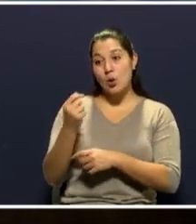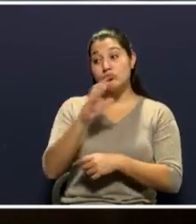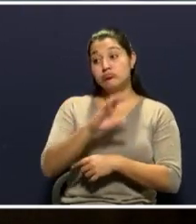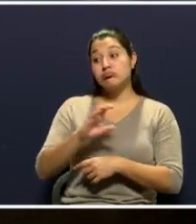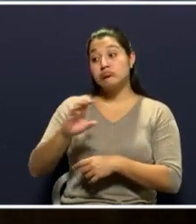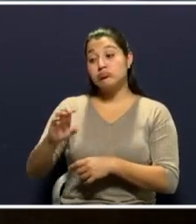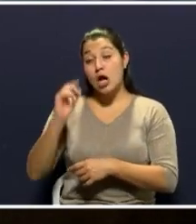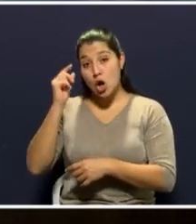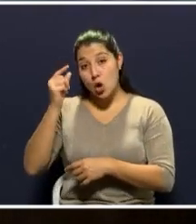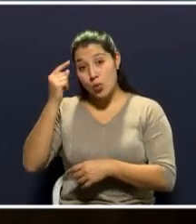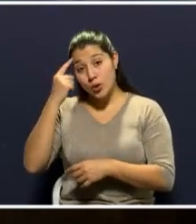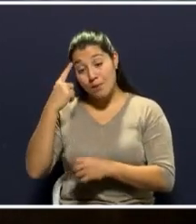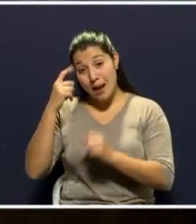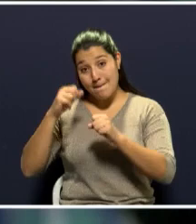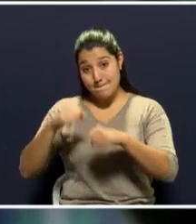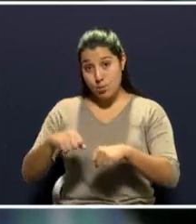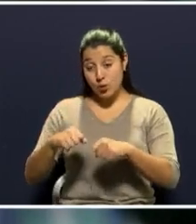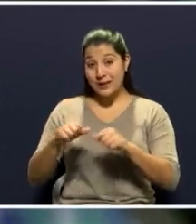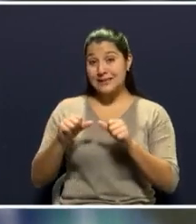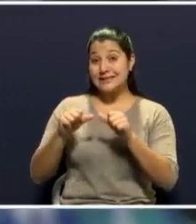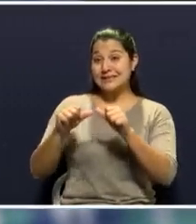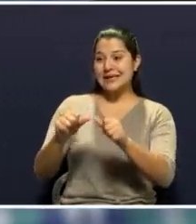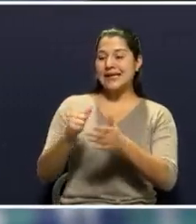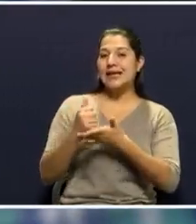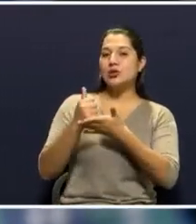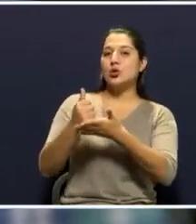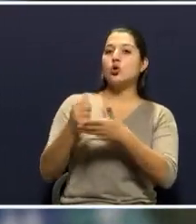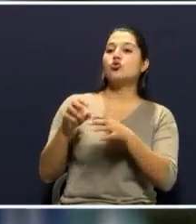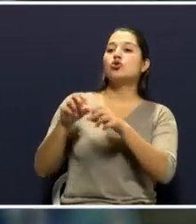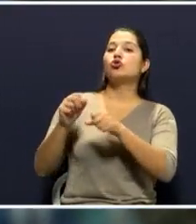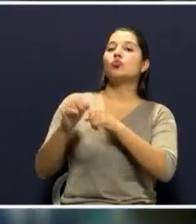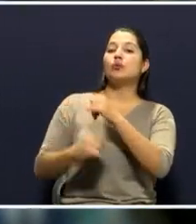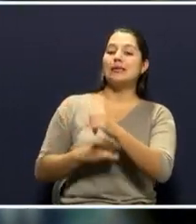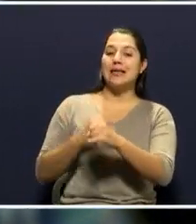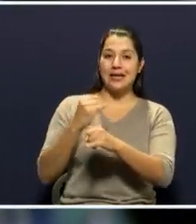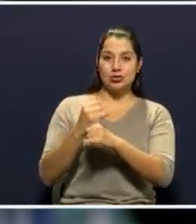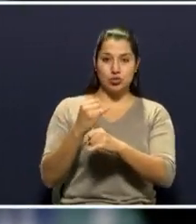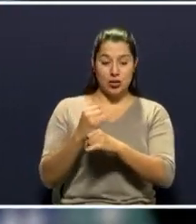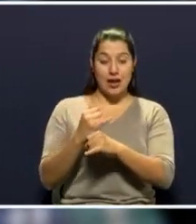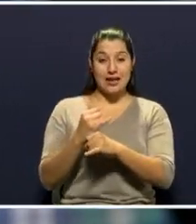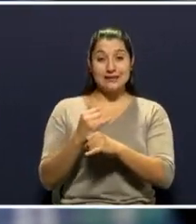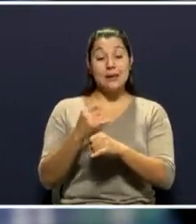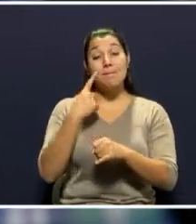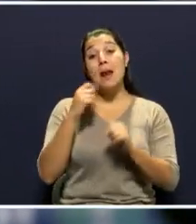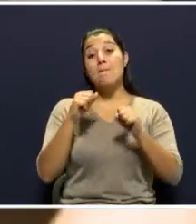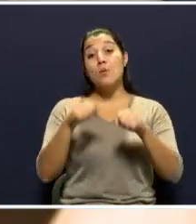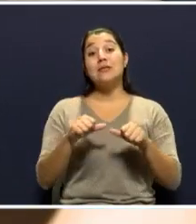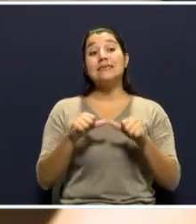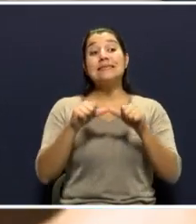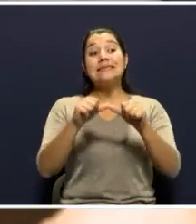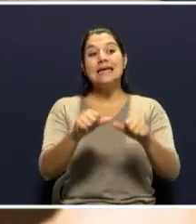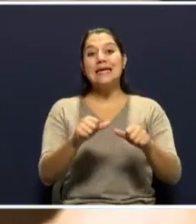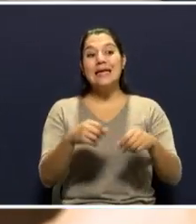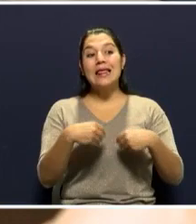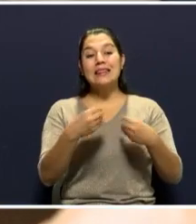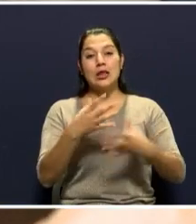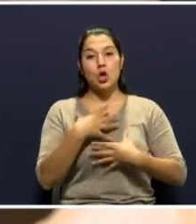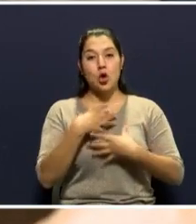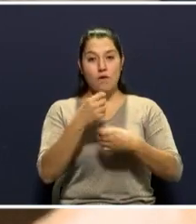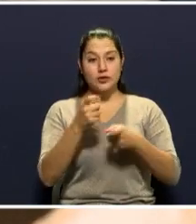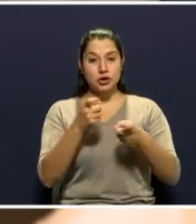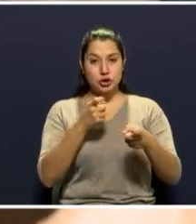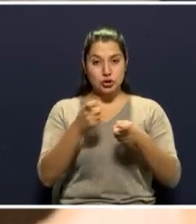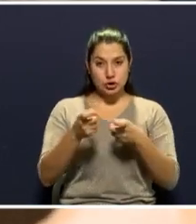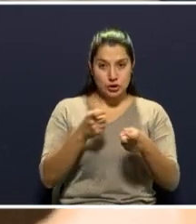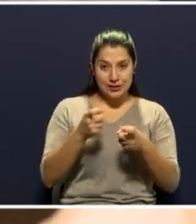que ayudarían a mantener la posición de reservas internacionales netas del país fuertes para seguir dando confianza y mitigando el impacto